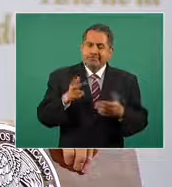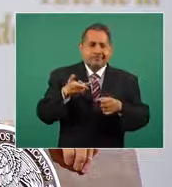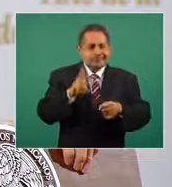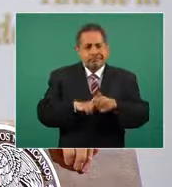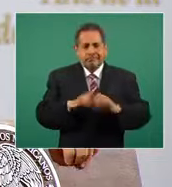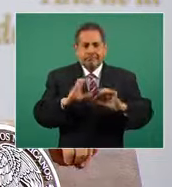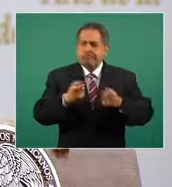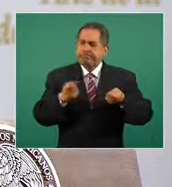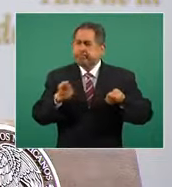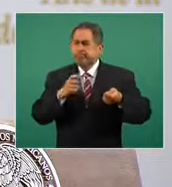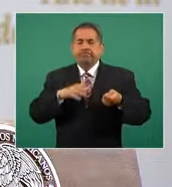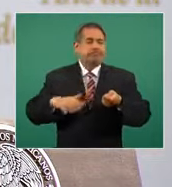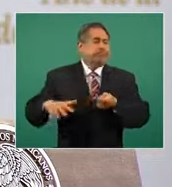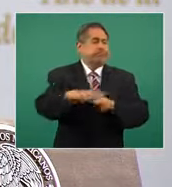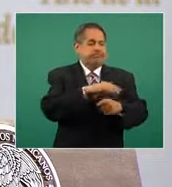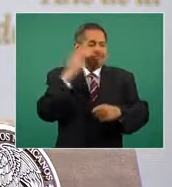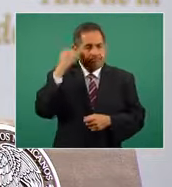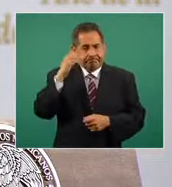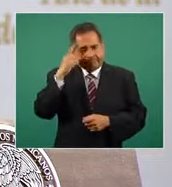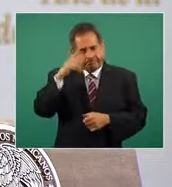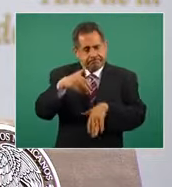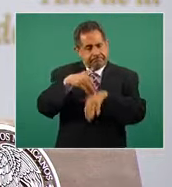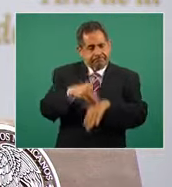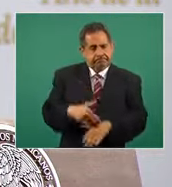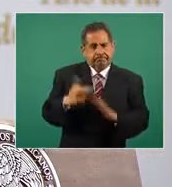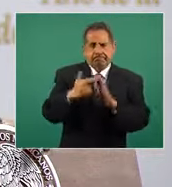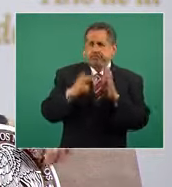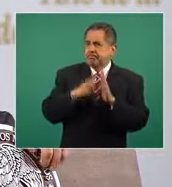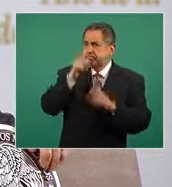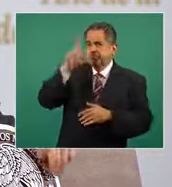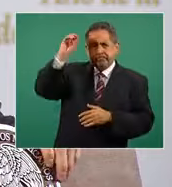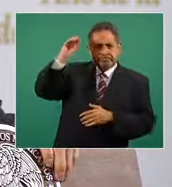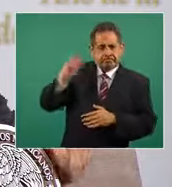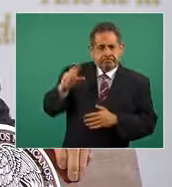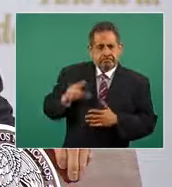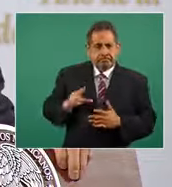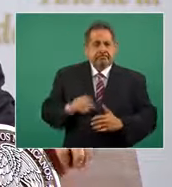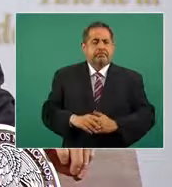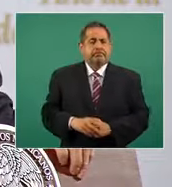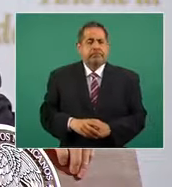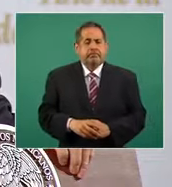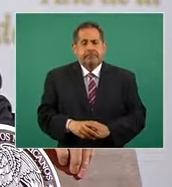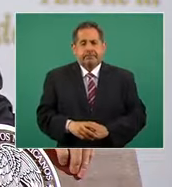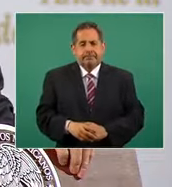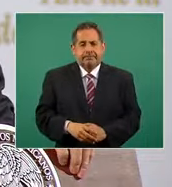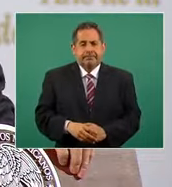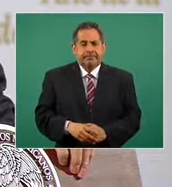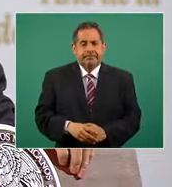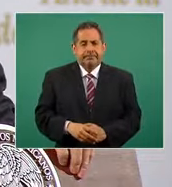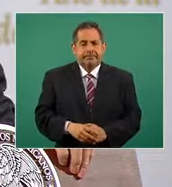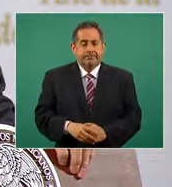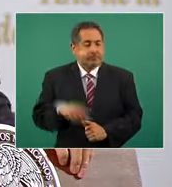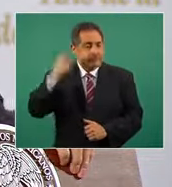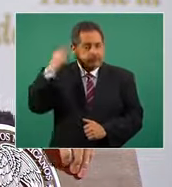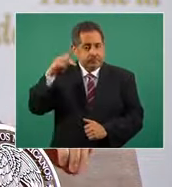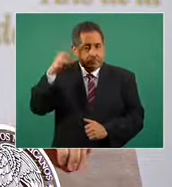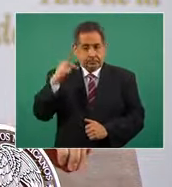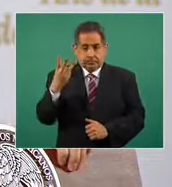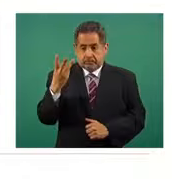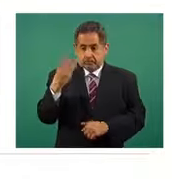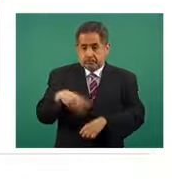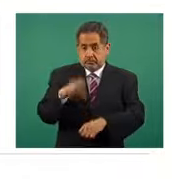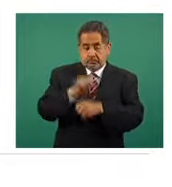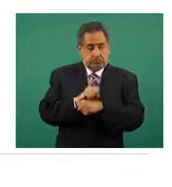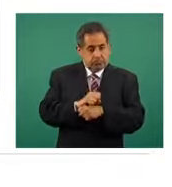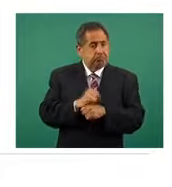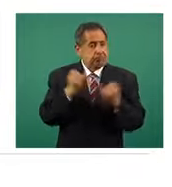control epidémico en el estado de Oaxaca, apegándonos al semáforo epidemiológico. La siguiente. Puebla, 3 semanas